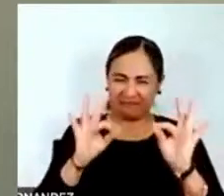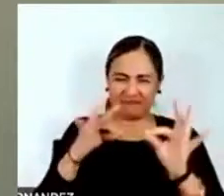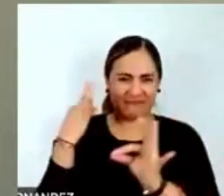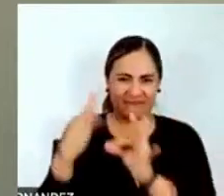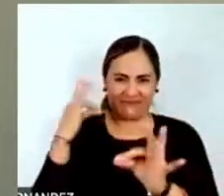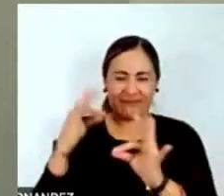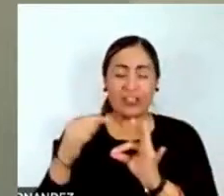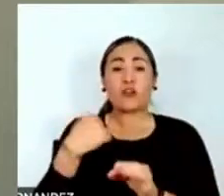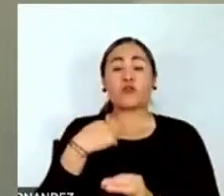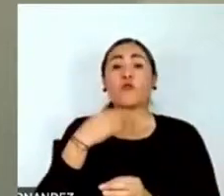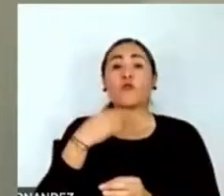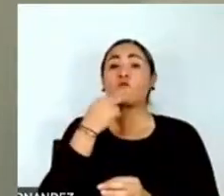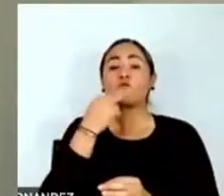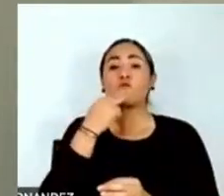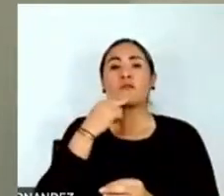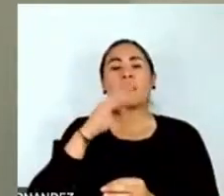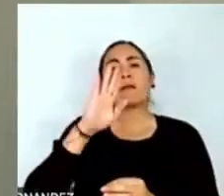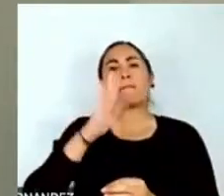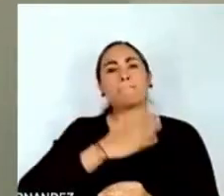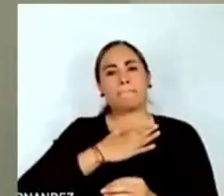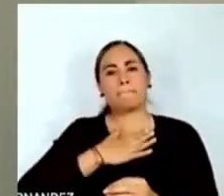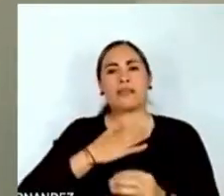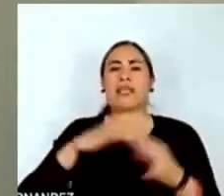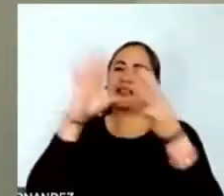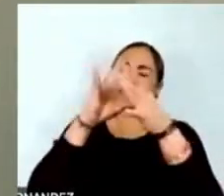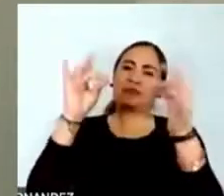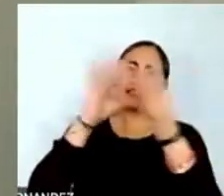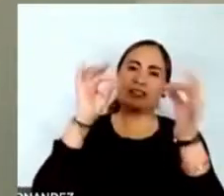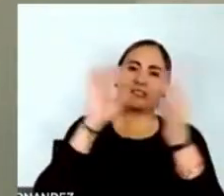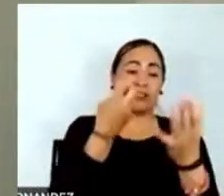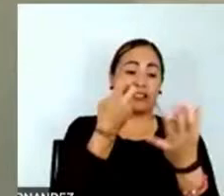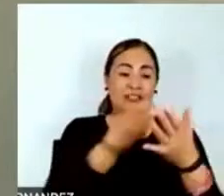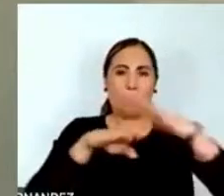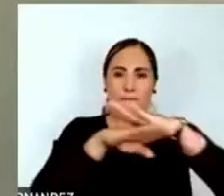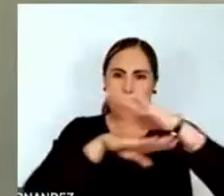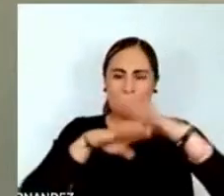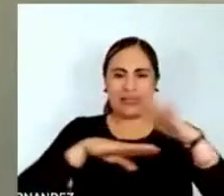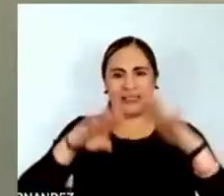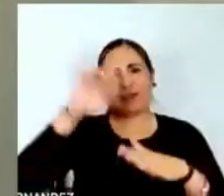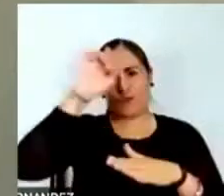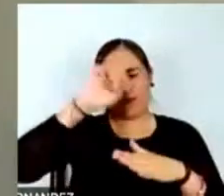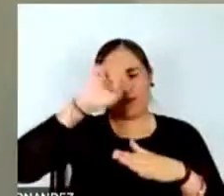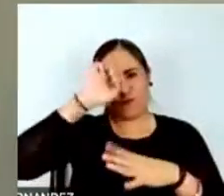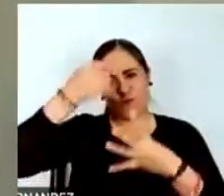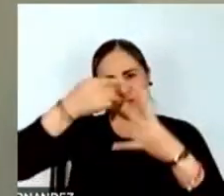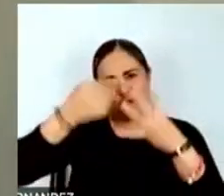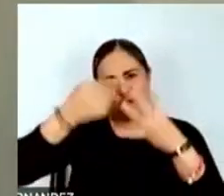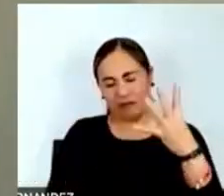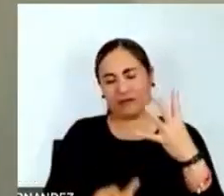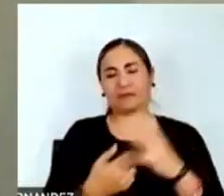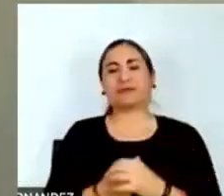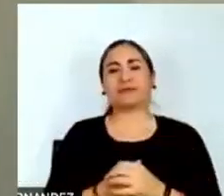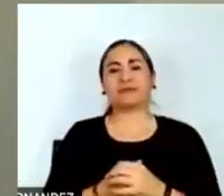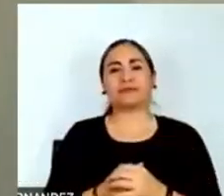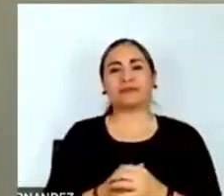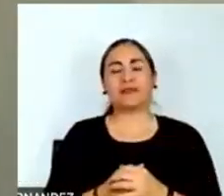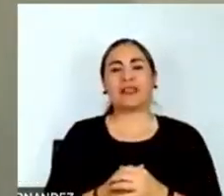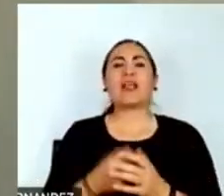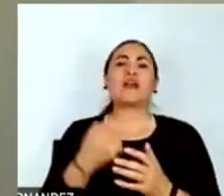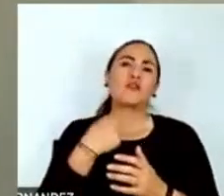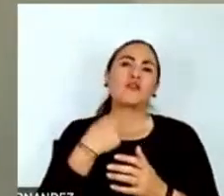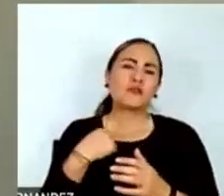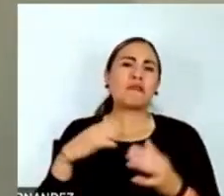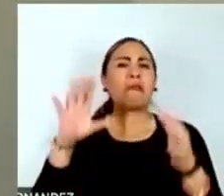como guía para mi exposición, en la medida en que me permite, siguiéndolo, me permite hacer como un recuento de las principales